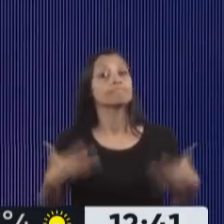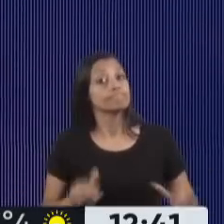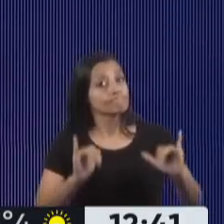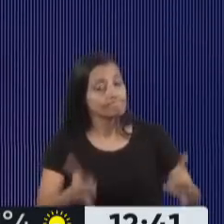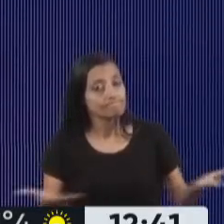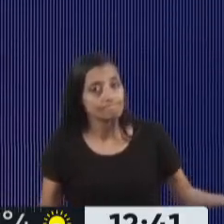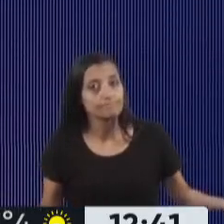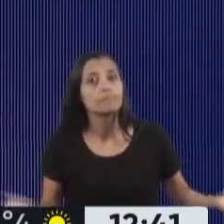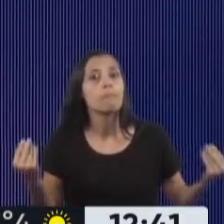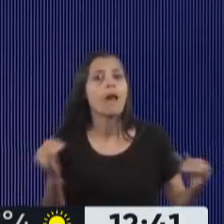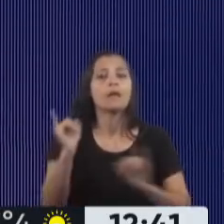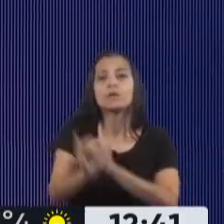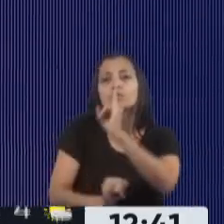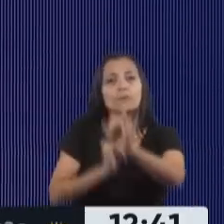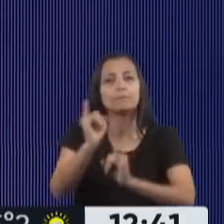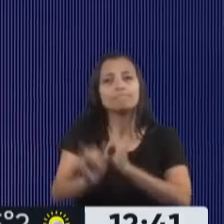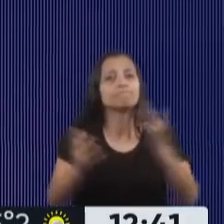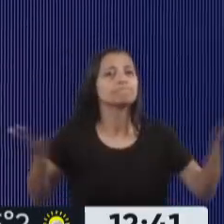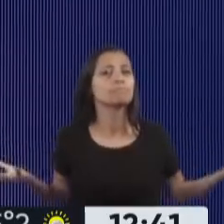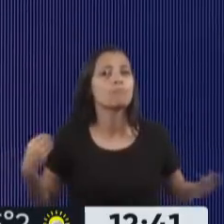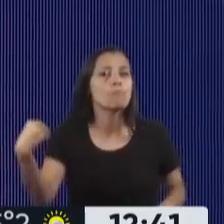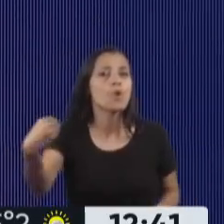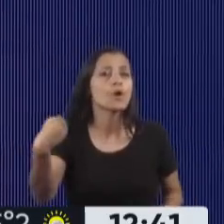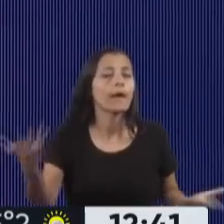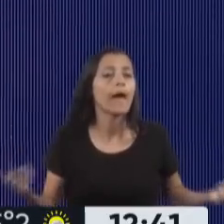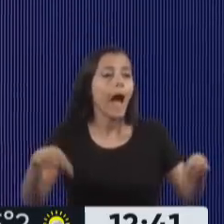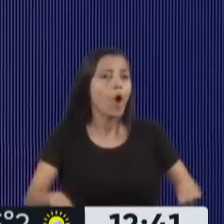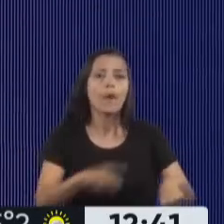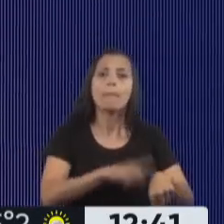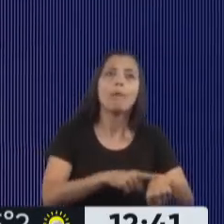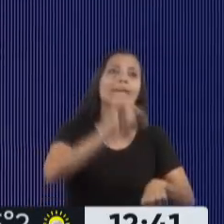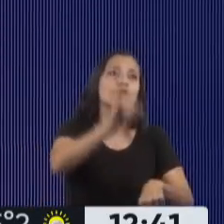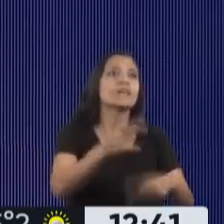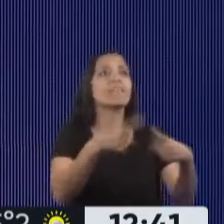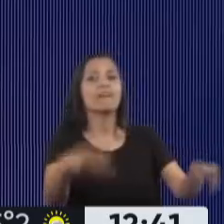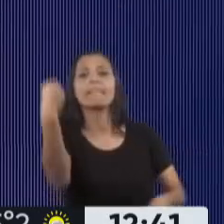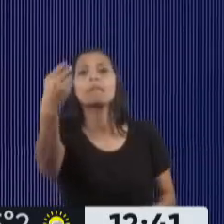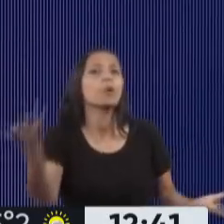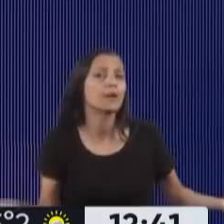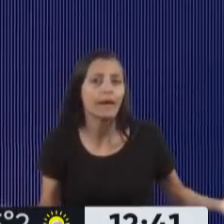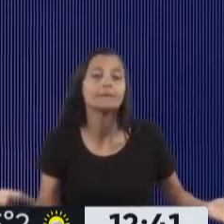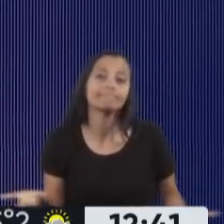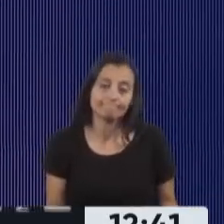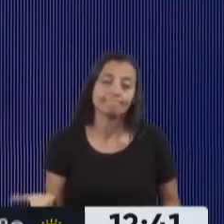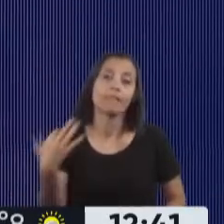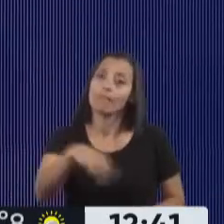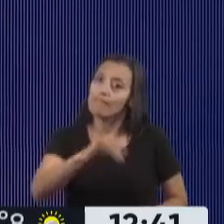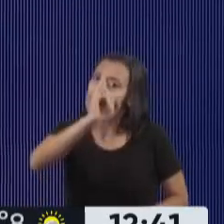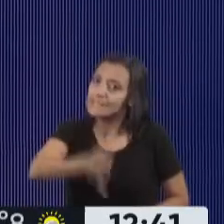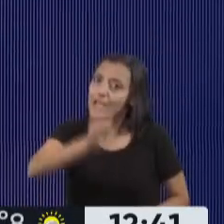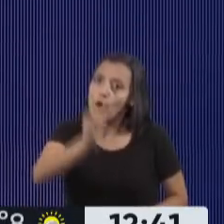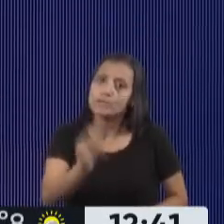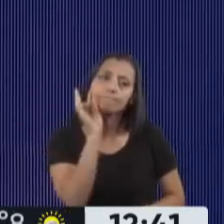Naturalmente, para explicar por qué esta vez es diferente no podemos dejar de lado